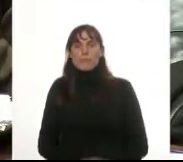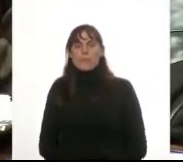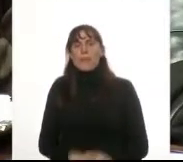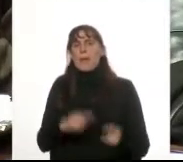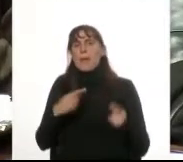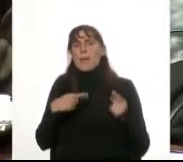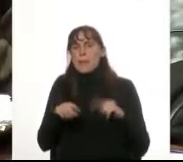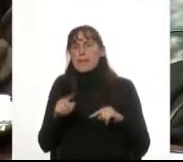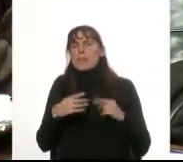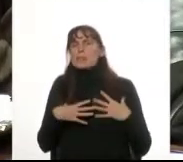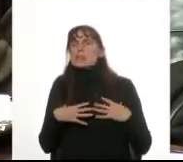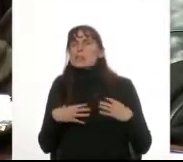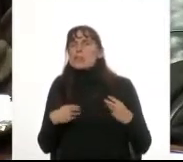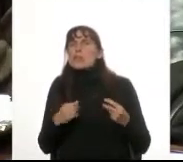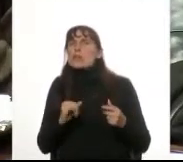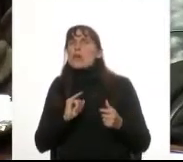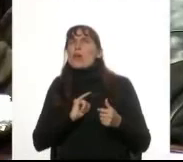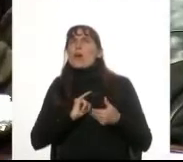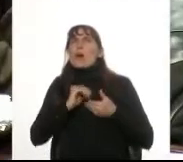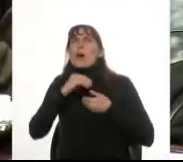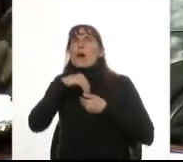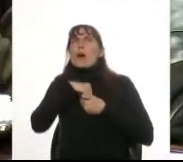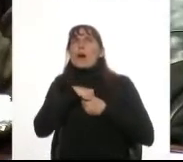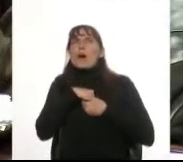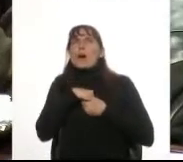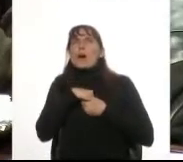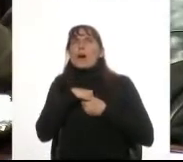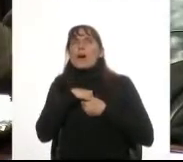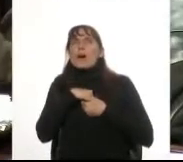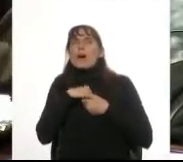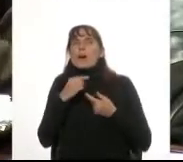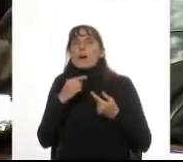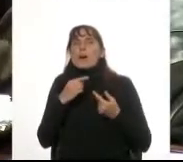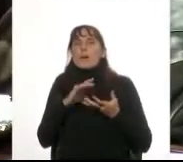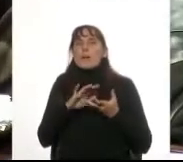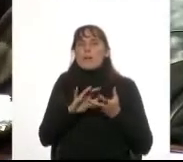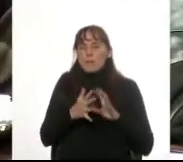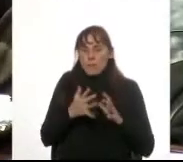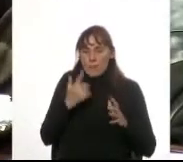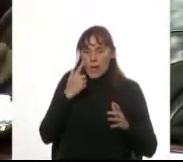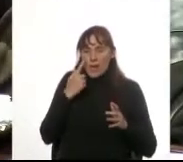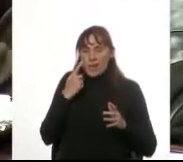pero siento íntimamente toda la causa de lo vivo frente a lo inerte.